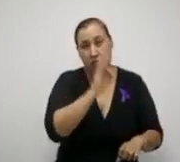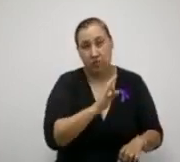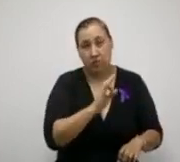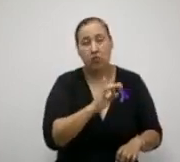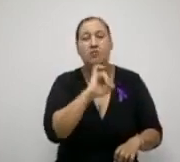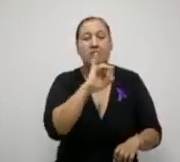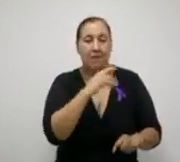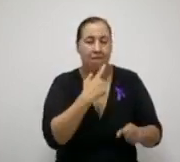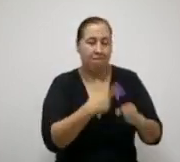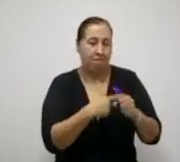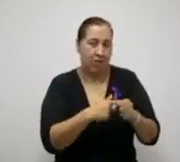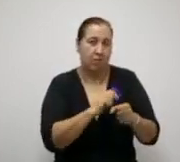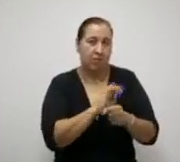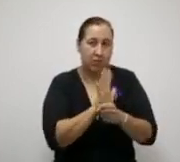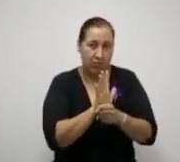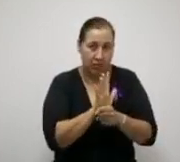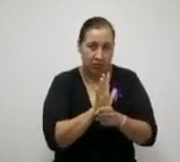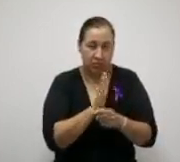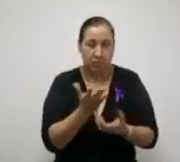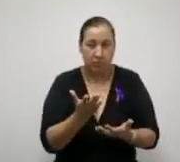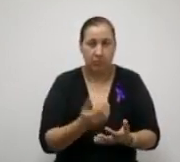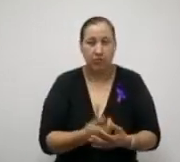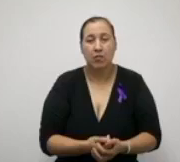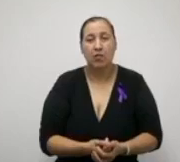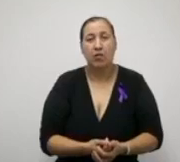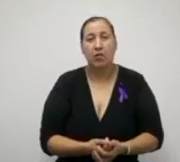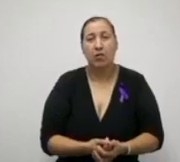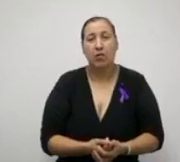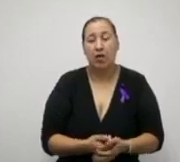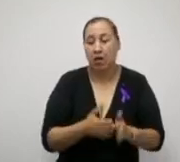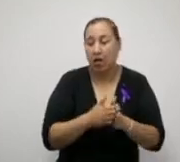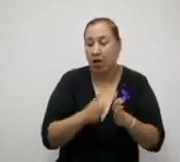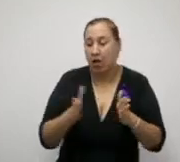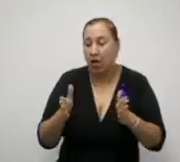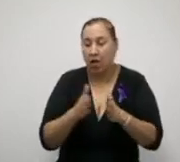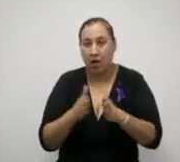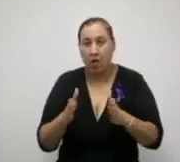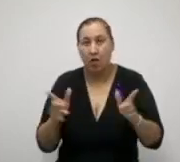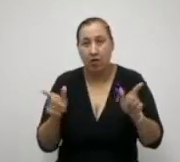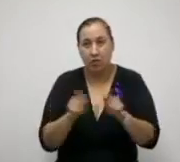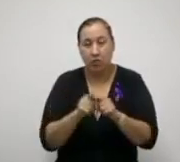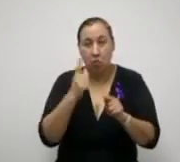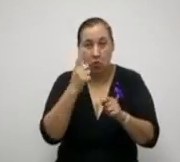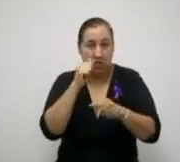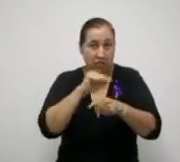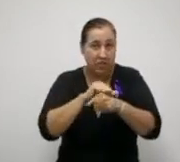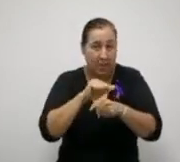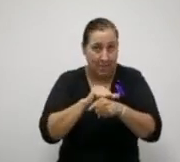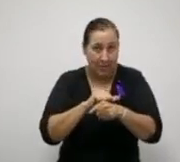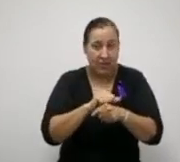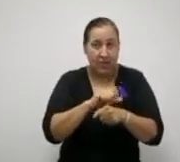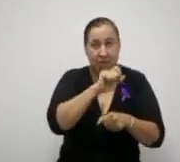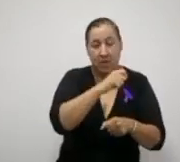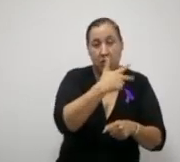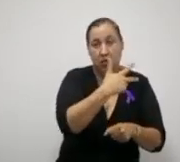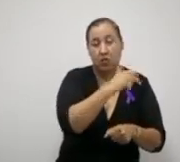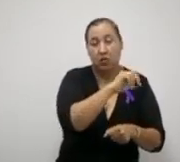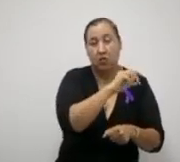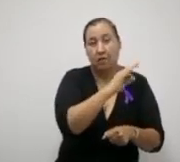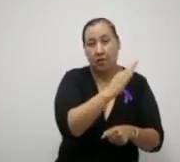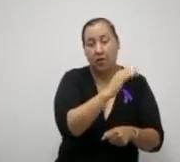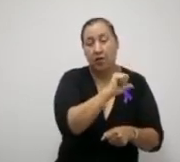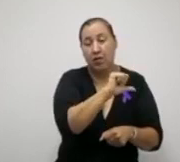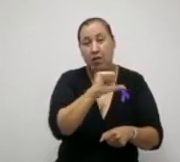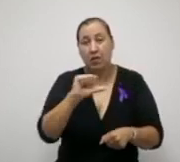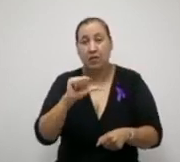que han sido positivos. En lo que corresponde únicamente al resumen de esta última semana, que va del 28 de febrero al 6 de